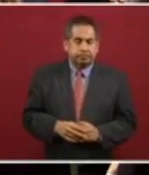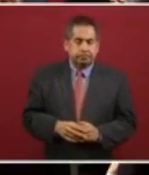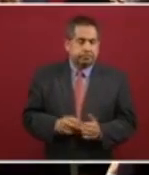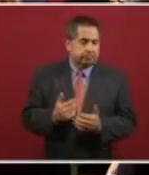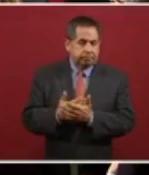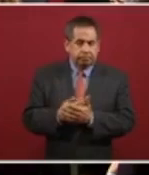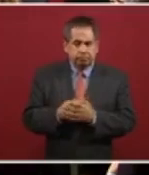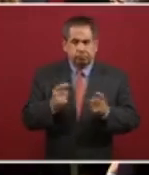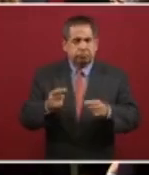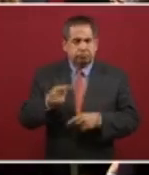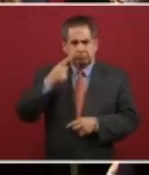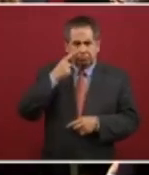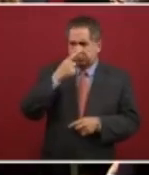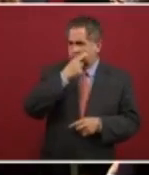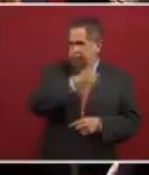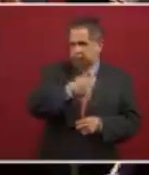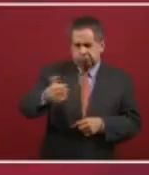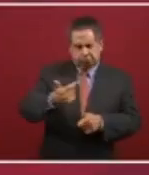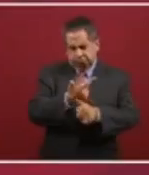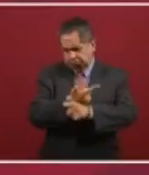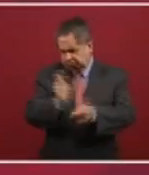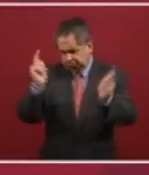garanticemos las libertades.